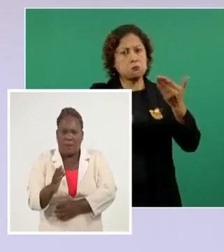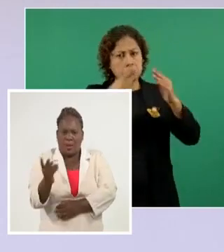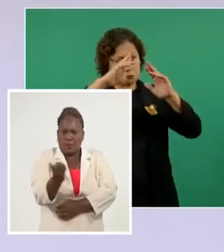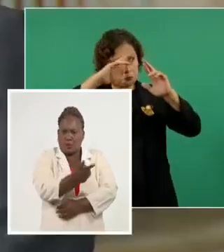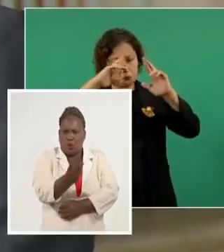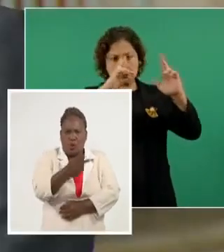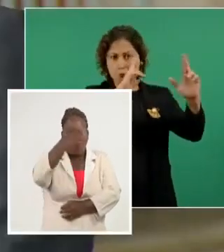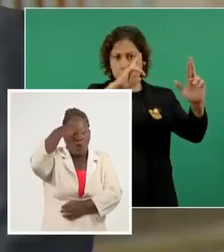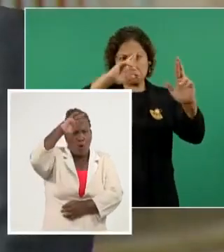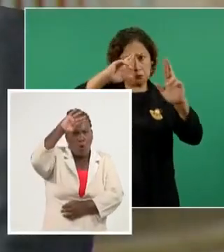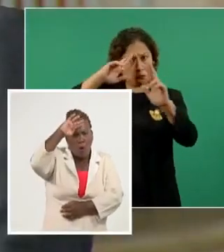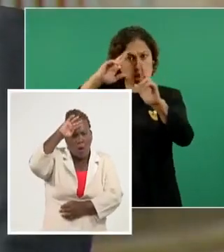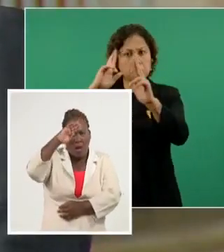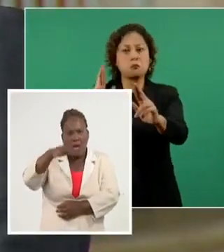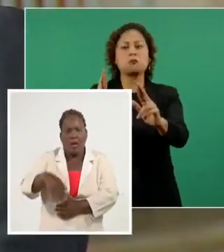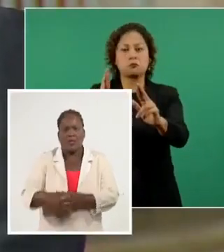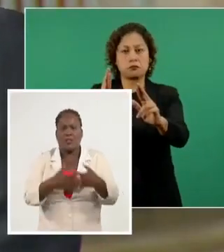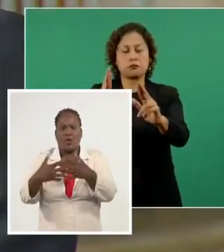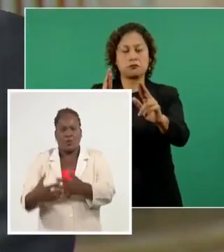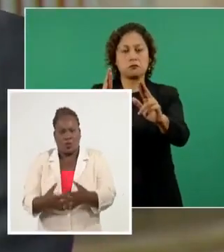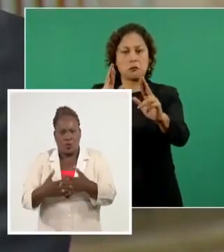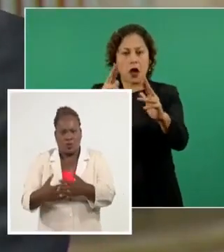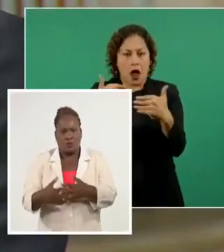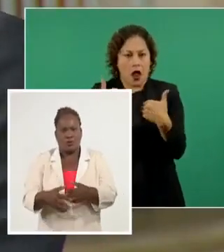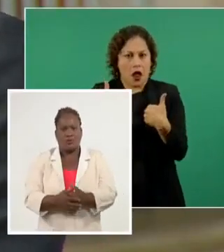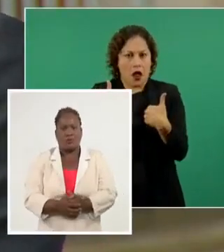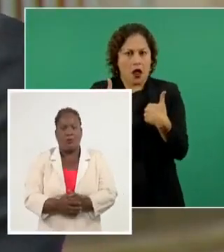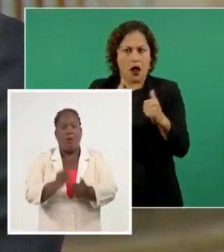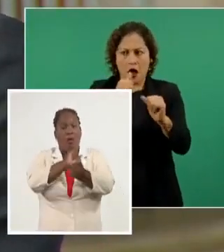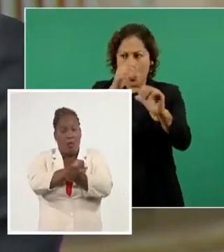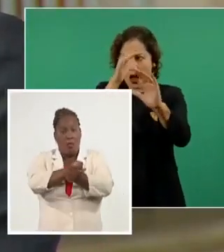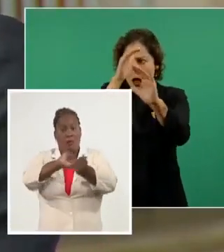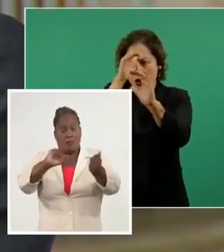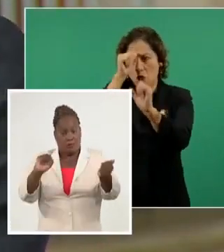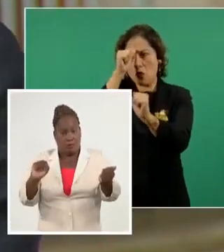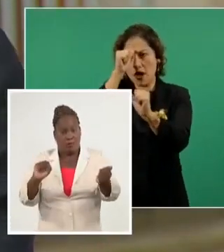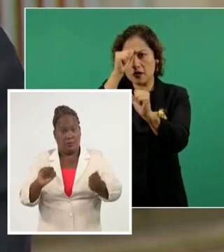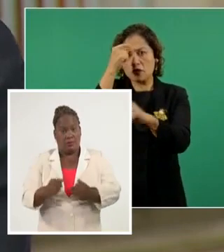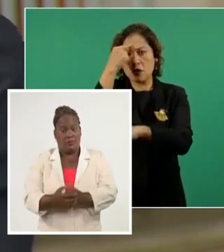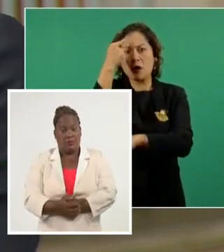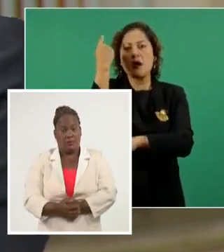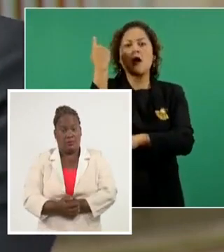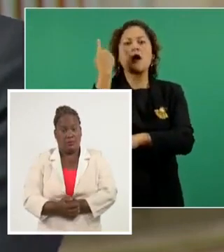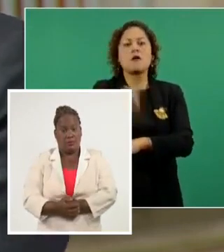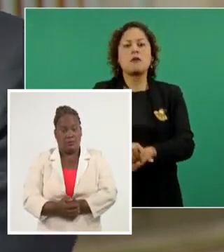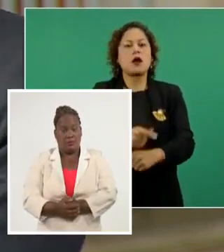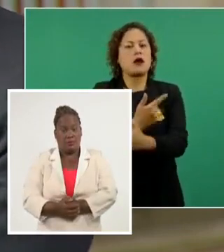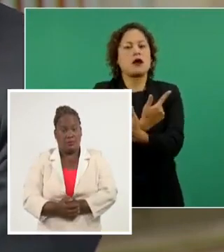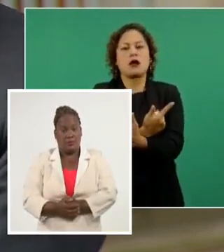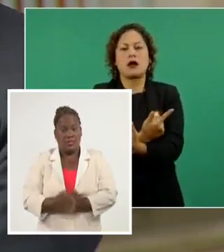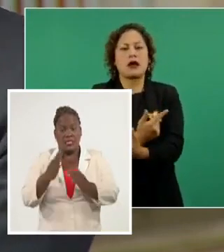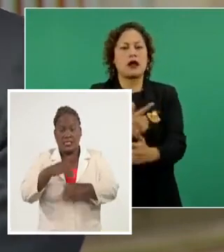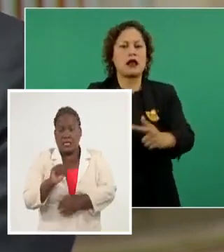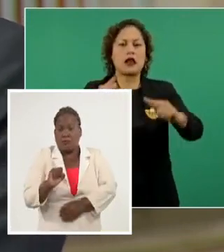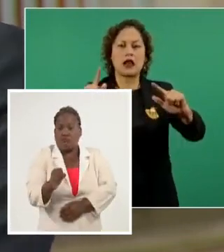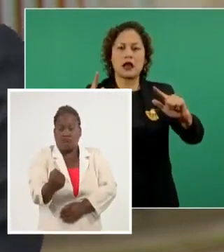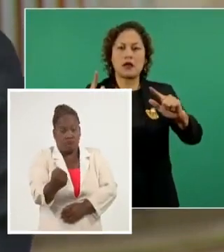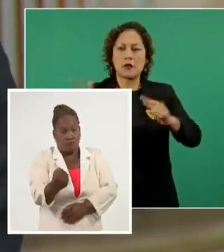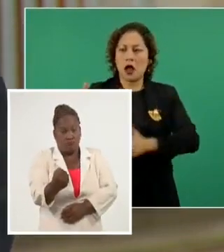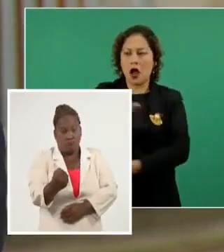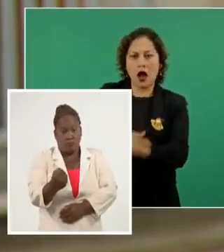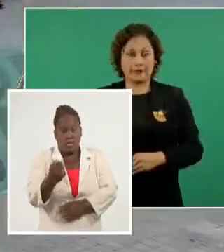y la libertad sin condiciones ni